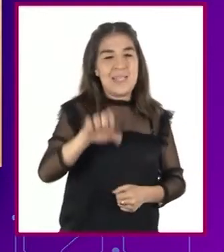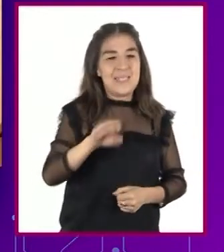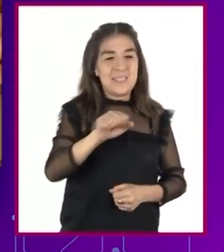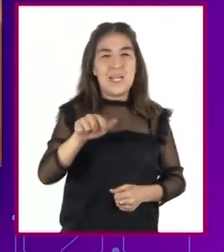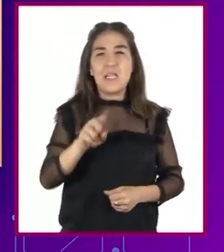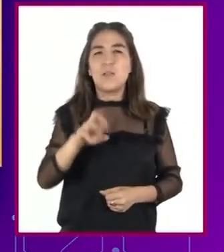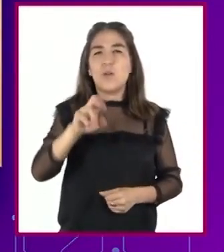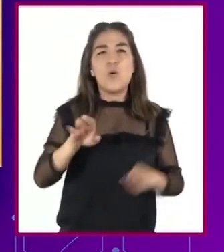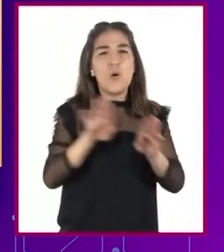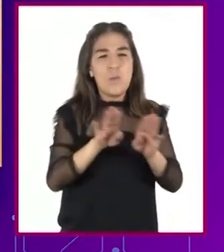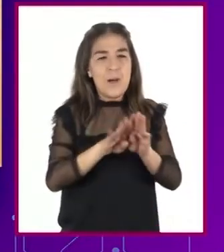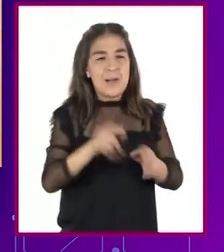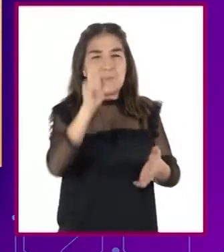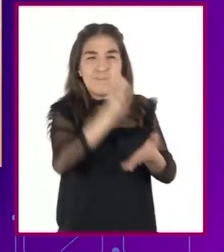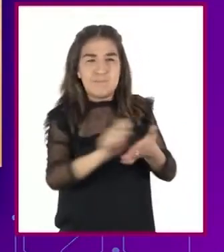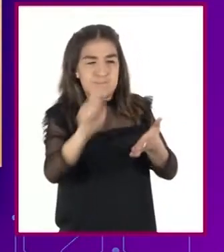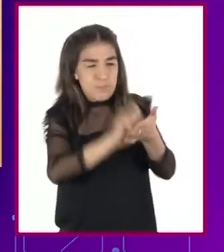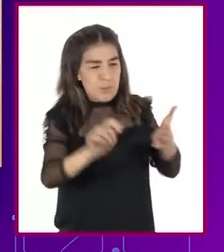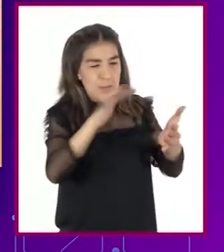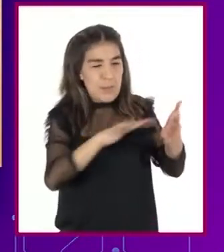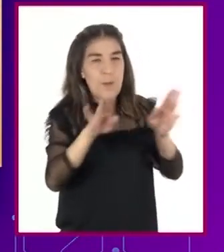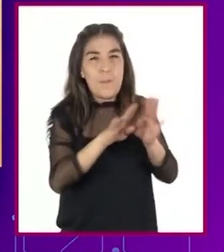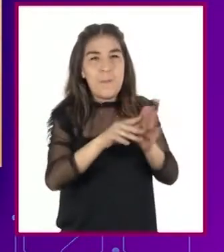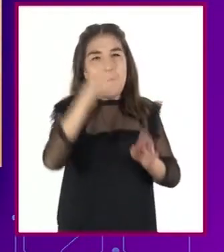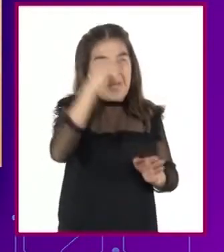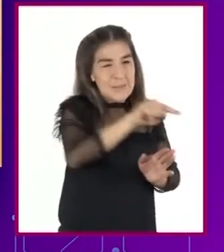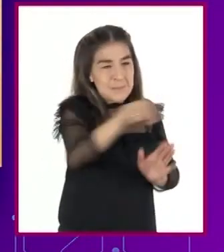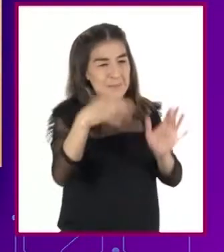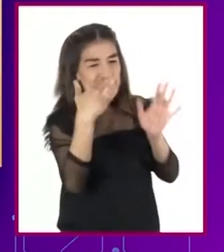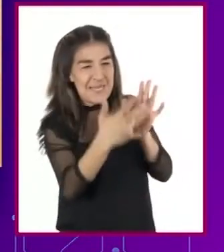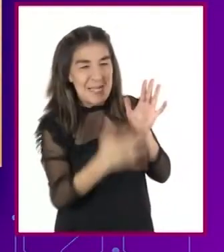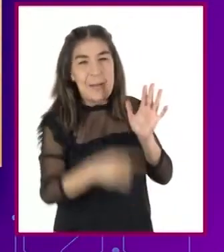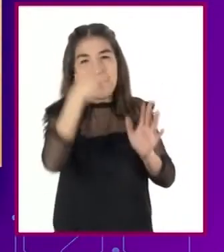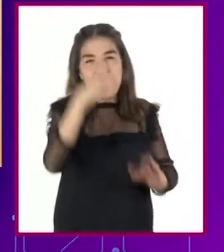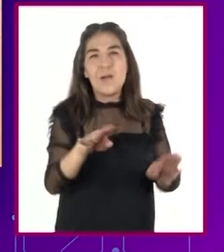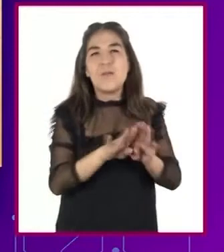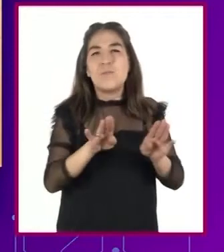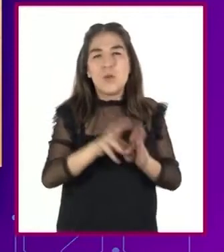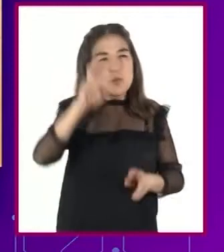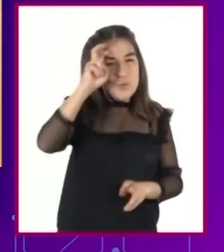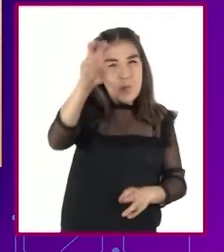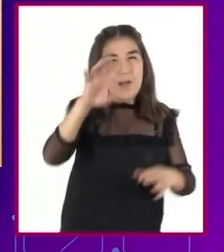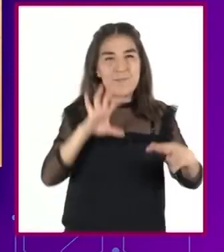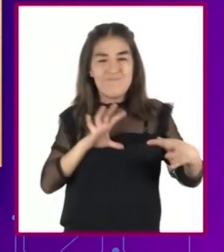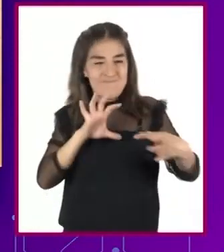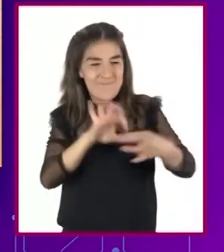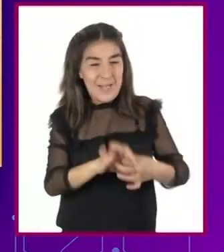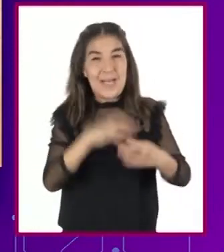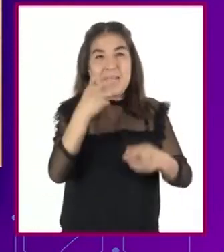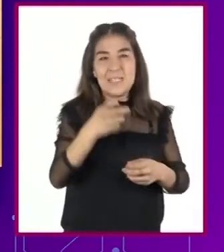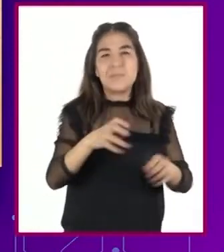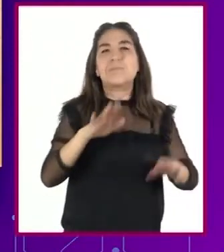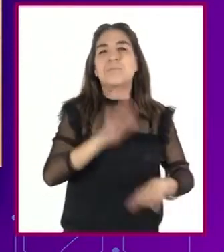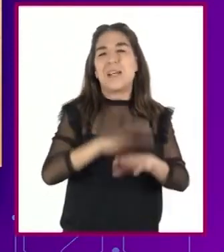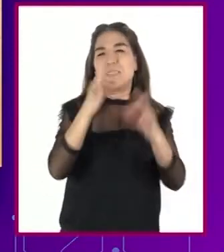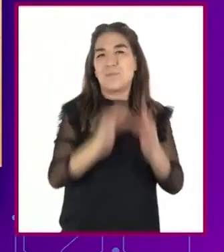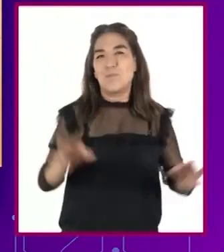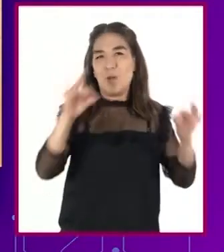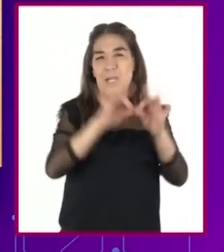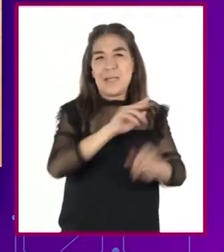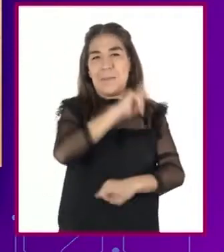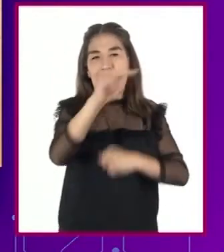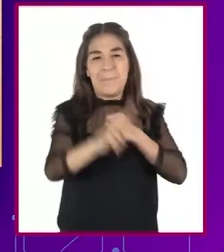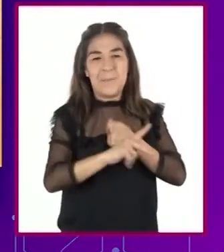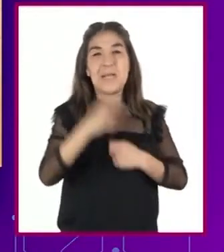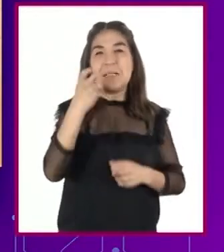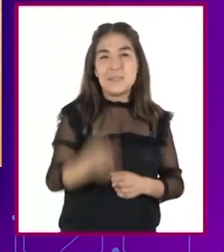los italianos, a través de sus obras, a realizar el sueño de la unidad y exaltan el resurgimiento de la patria. También